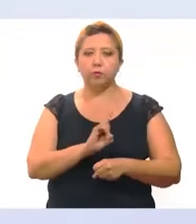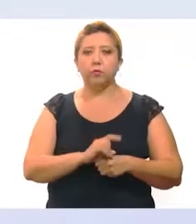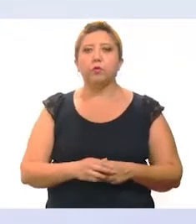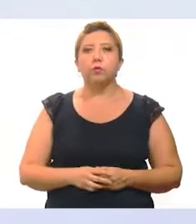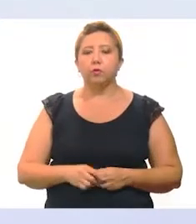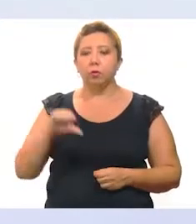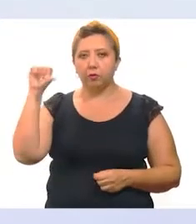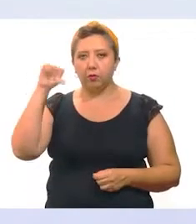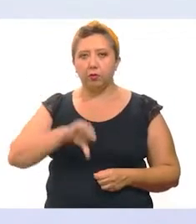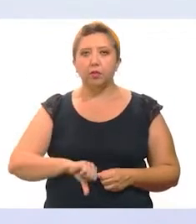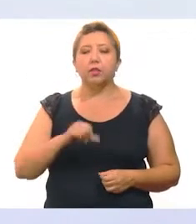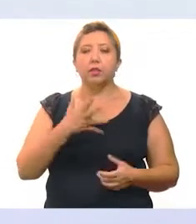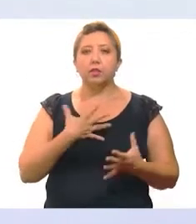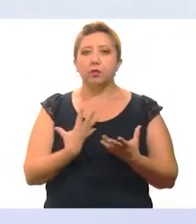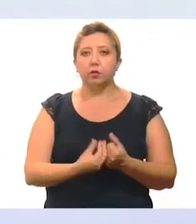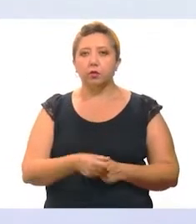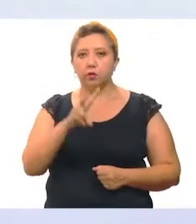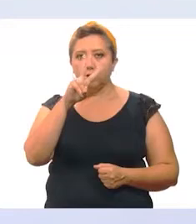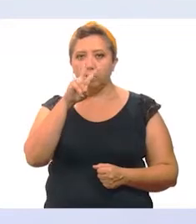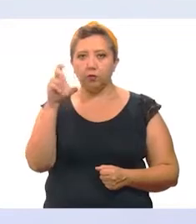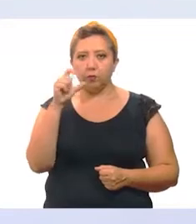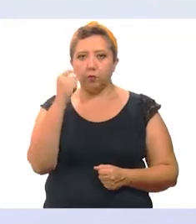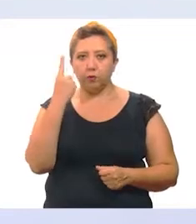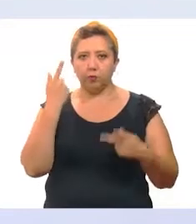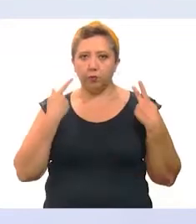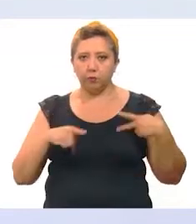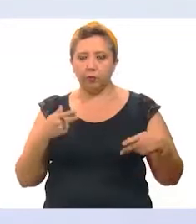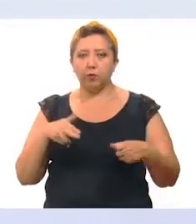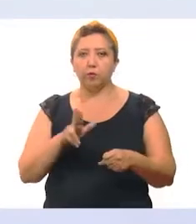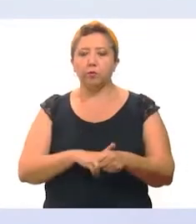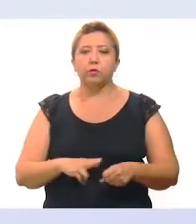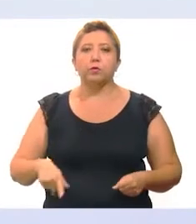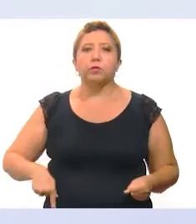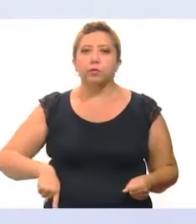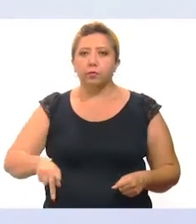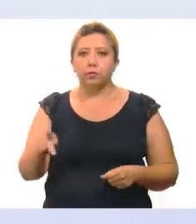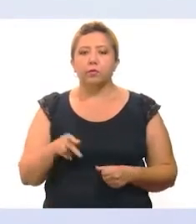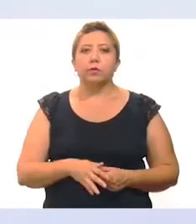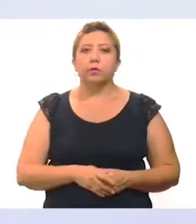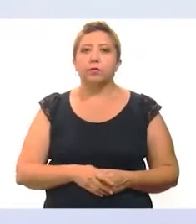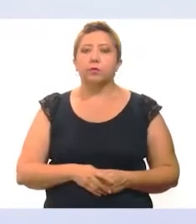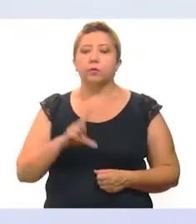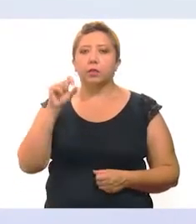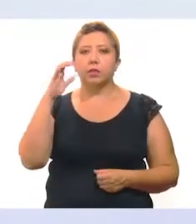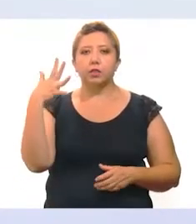diarios. El día de hoy tenemos 221 pacientes en hospitales públicos.